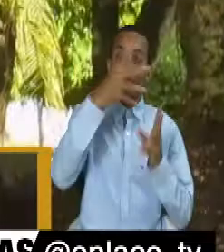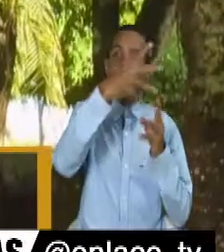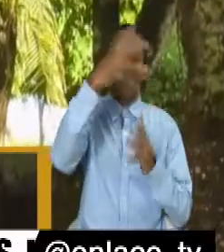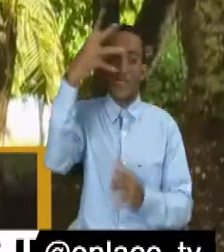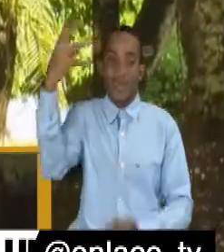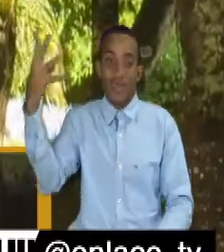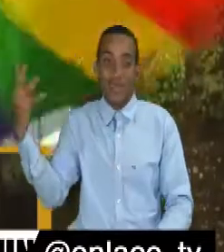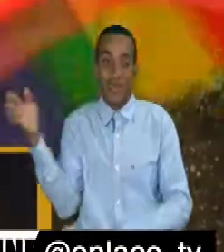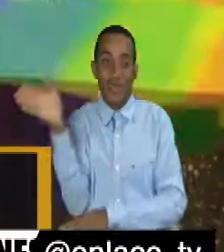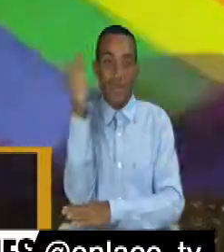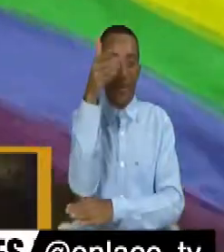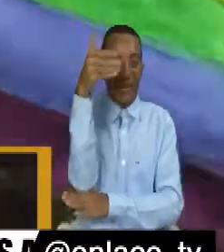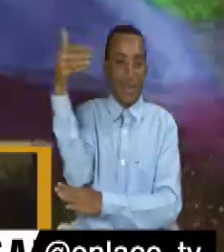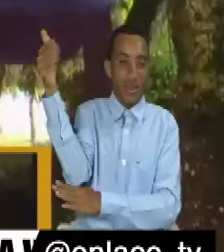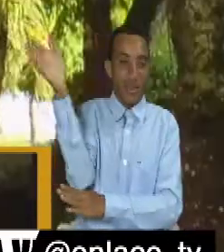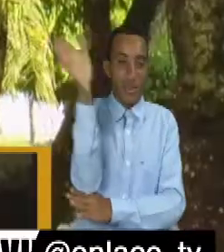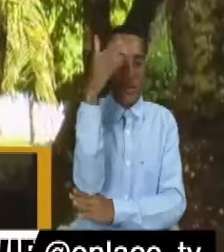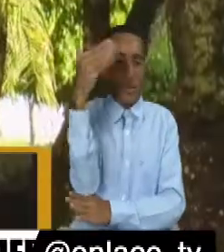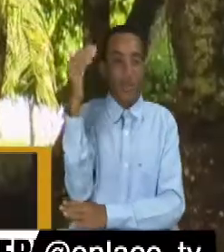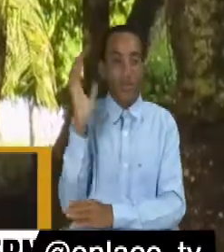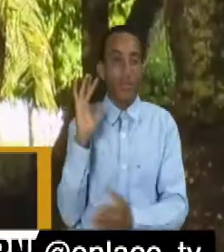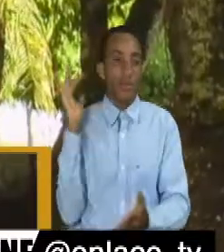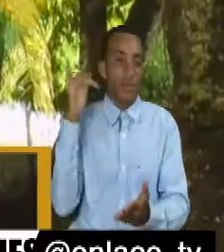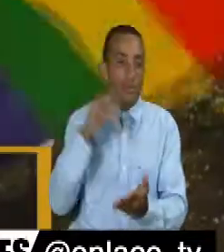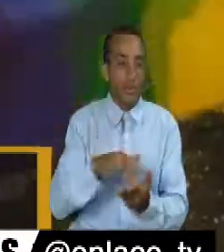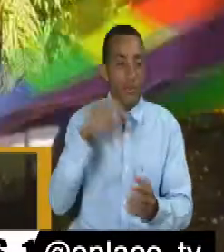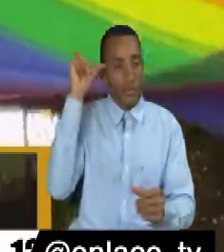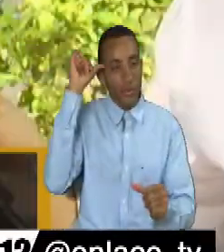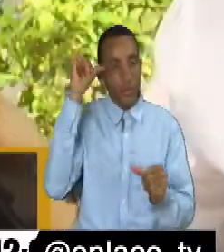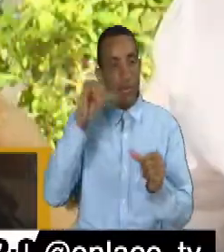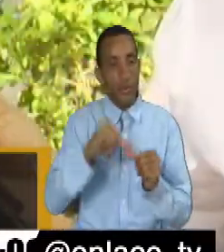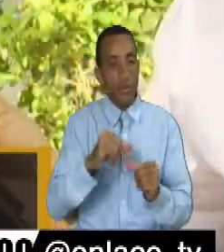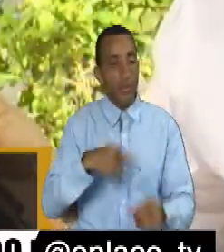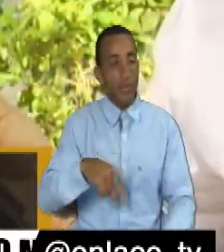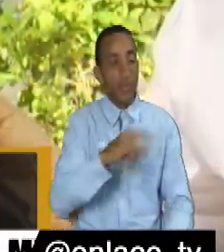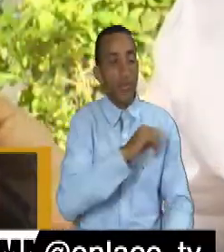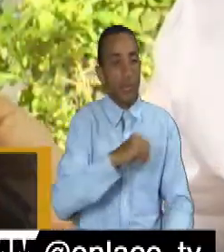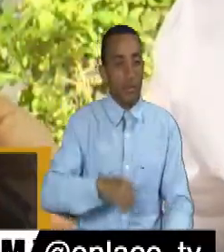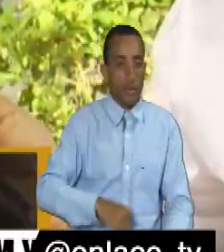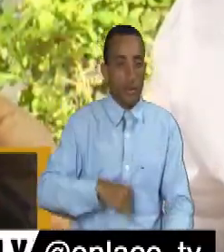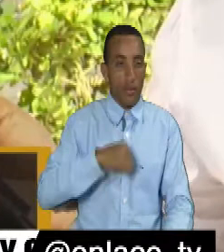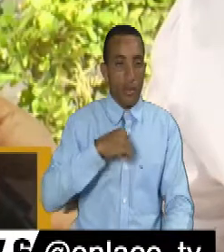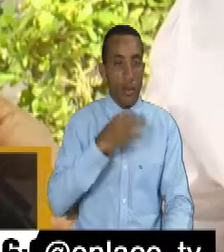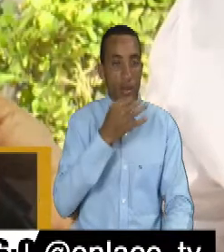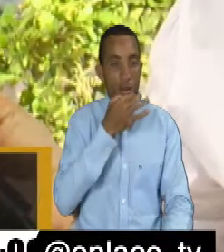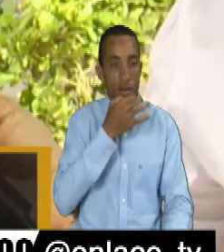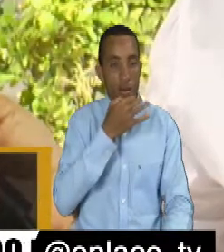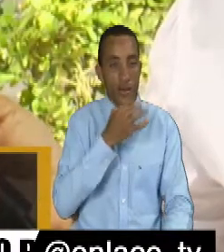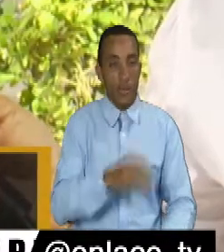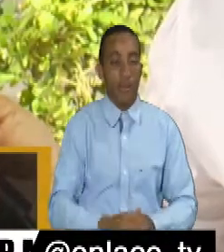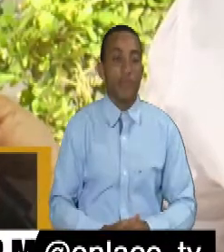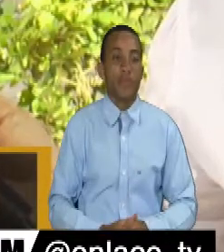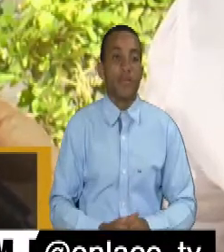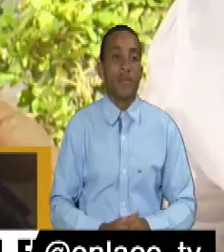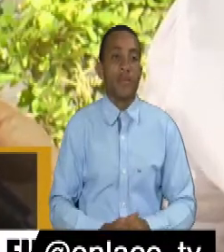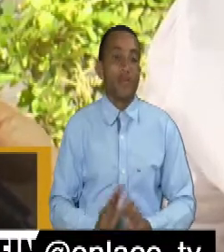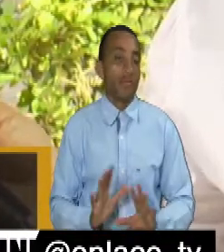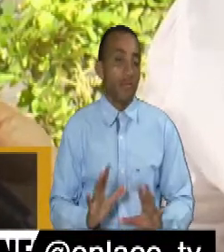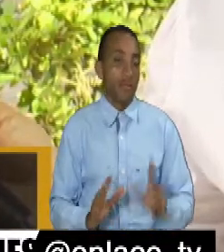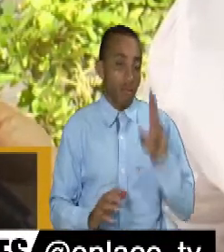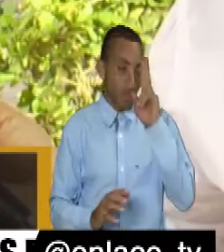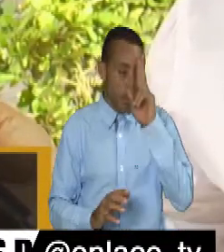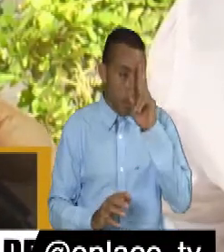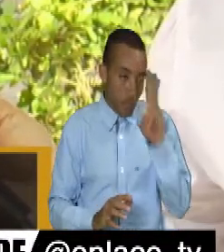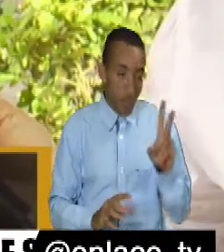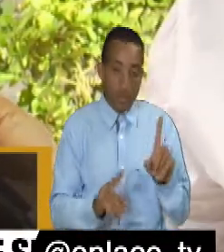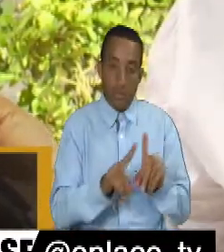ha visitado Enlace Noticias para rememorar esta fecha, la fecha del orgullo gay. El mensaje como tal es que hay que ser respetuosos de la diversidad